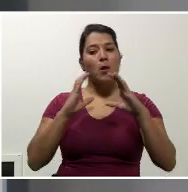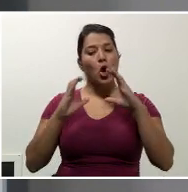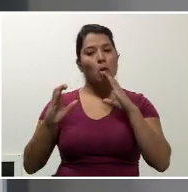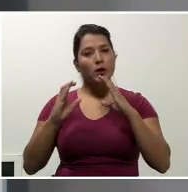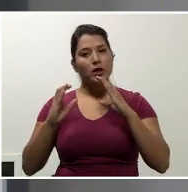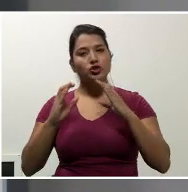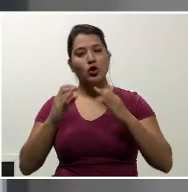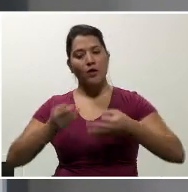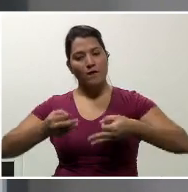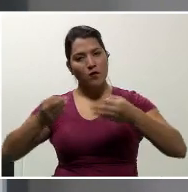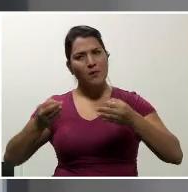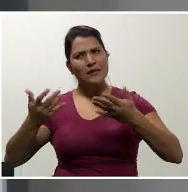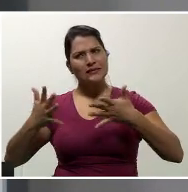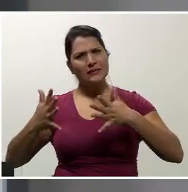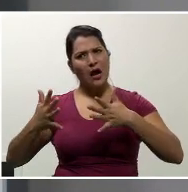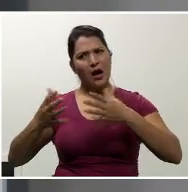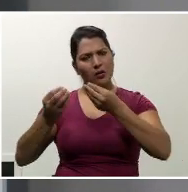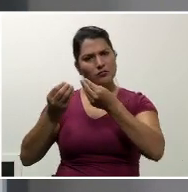creíble.